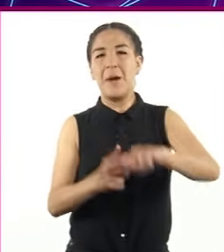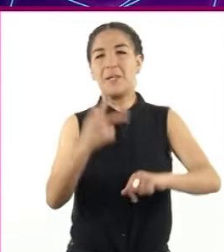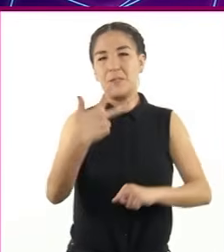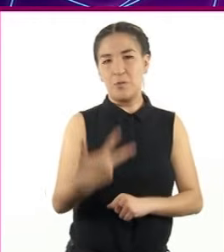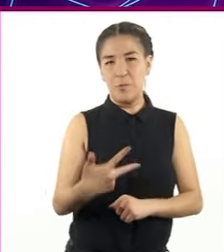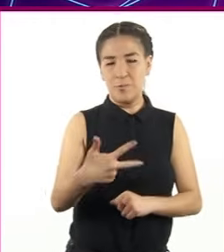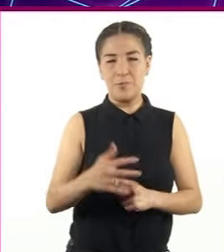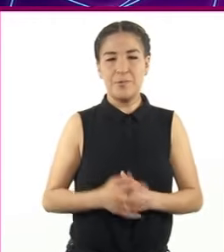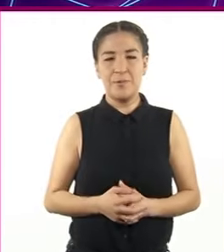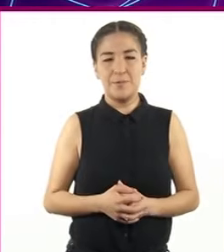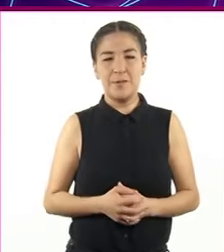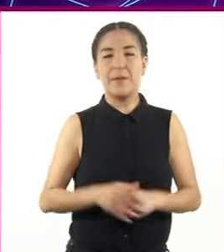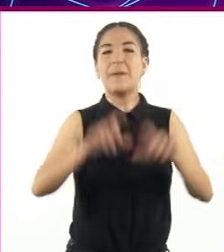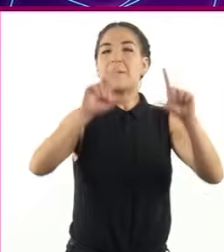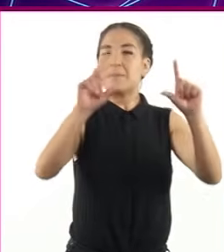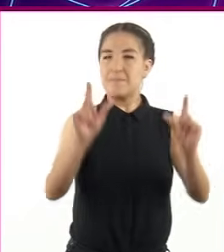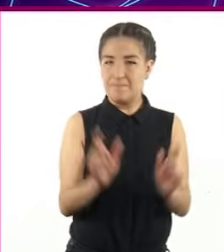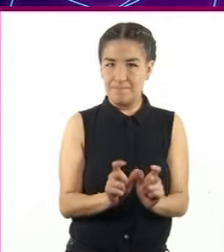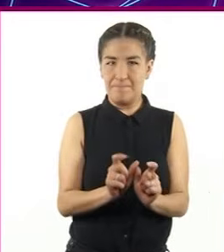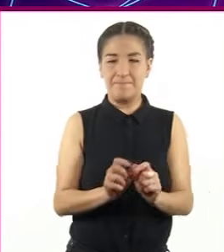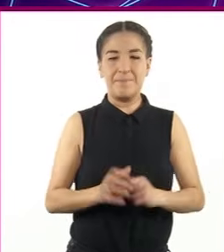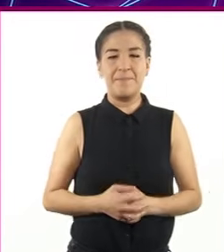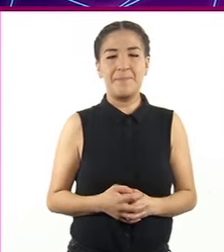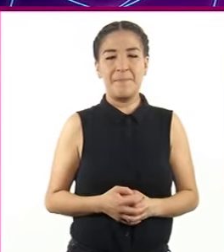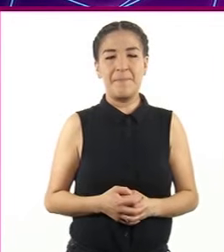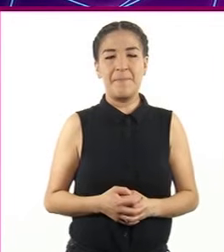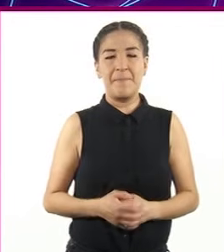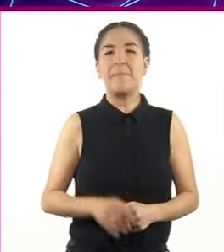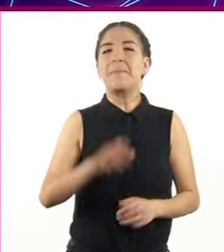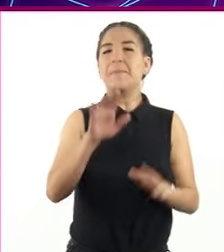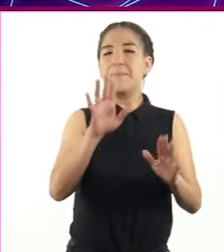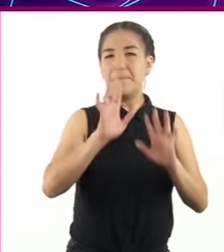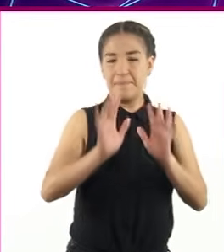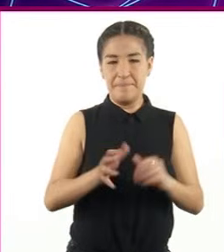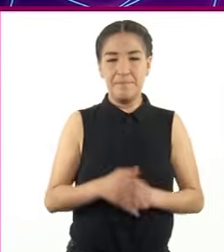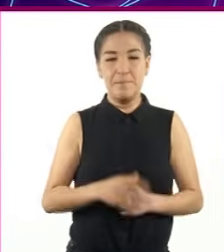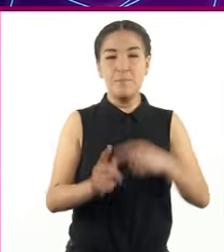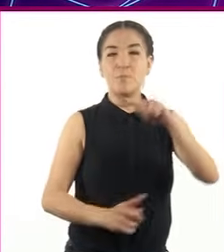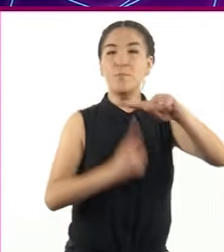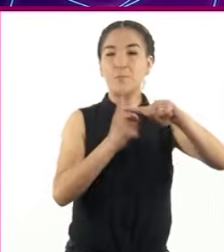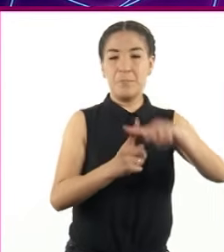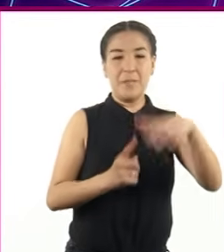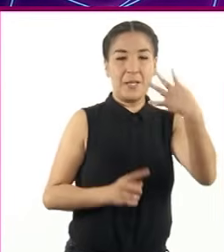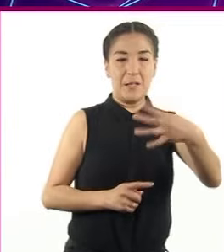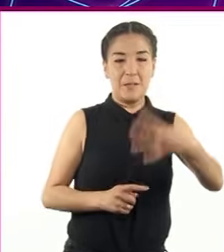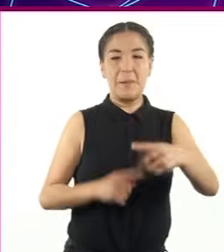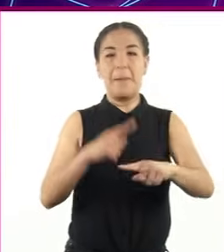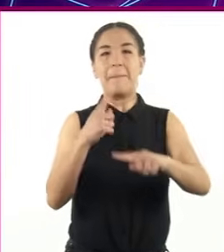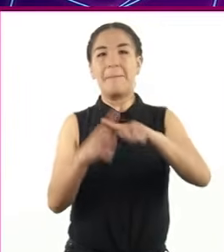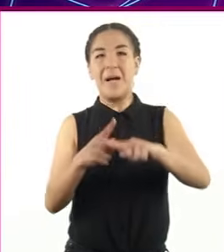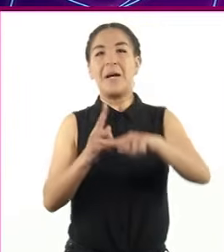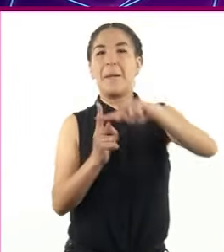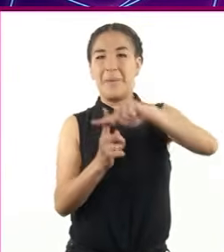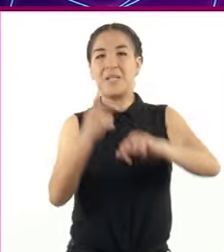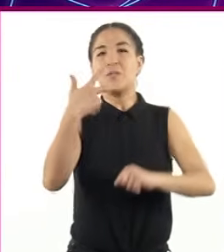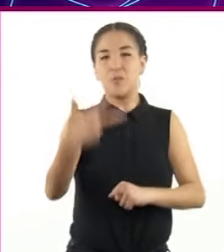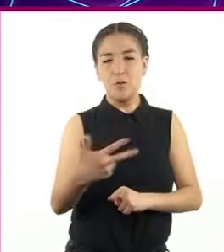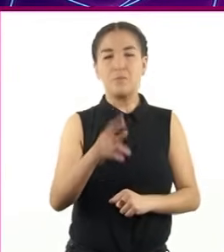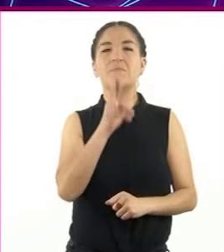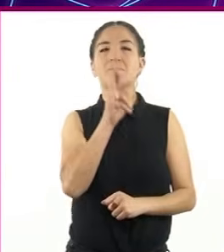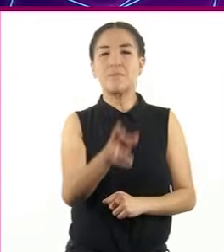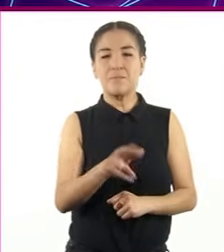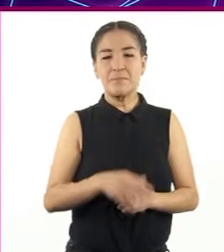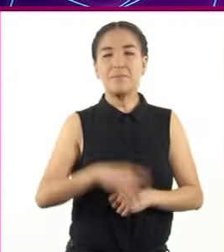más 8. Se reducen los términos semejantes, es decir, sumamos 14 más 8 y obtenemos la